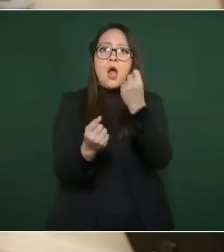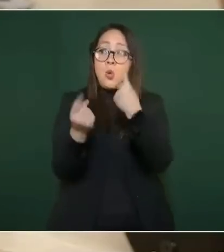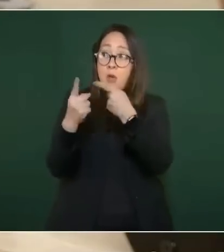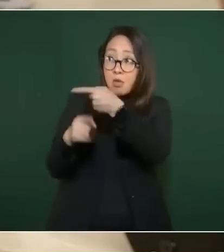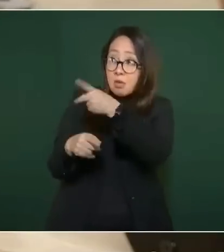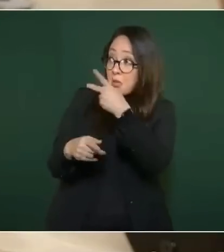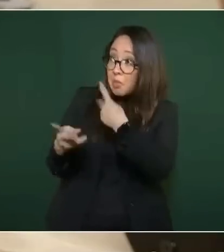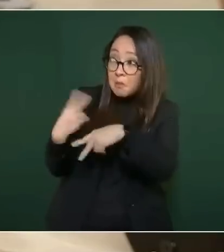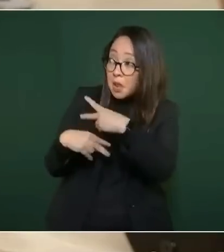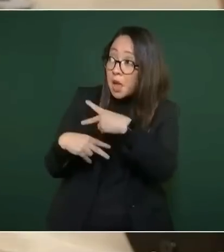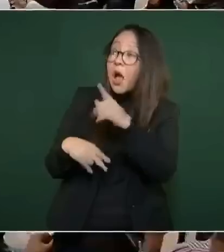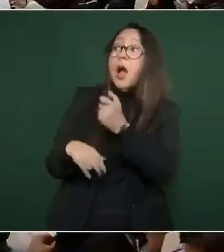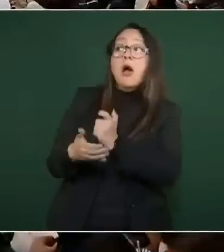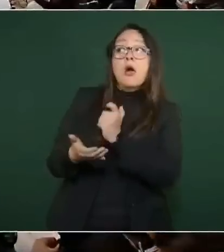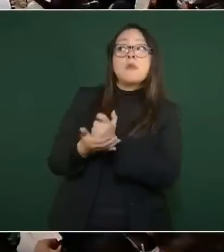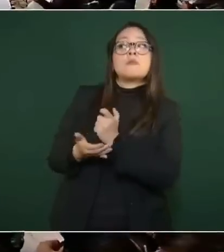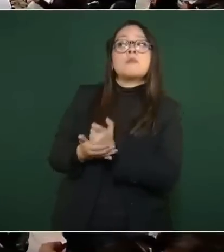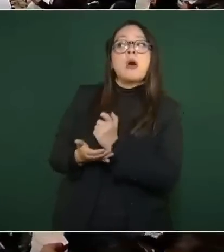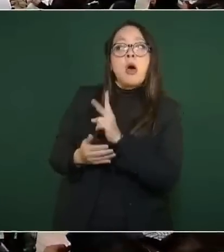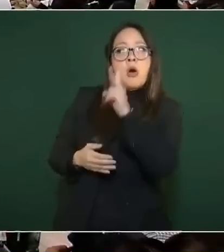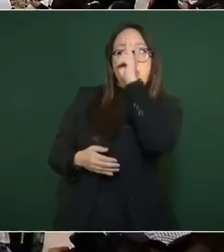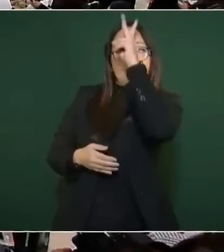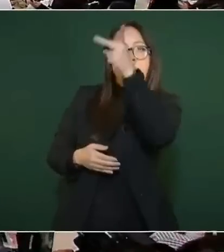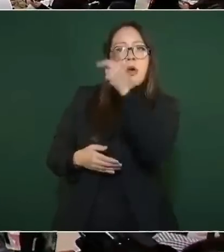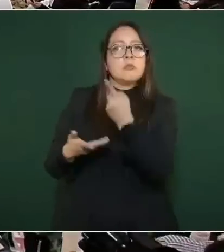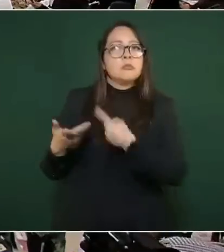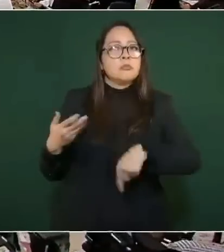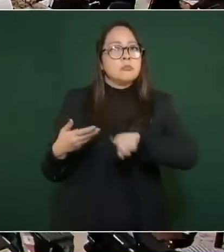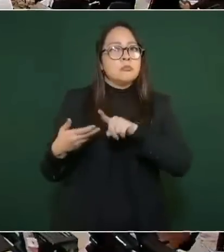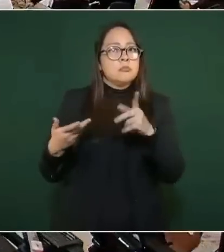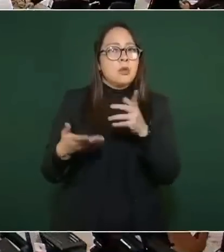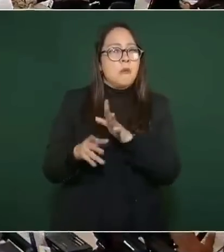cargo. Y bueno, me gustaría saber la opinión que tiene al respecto.